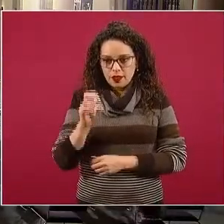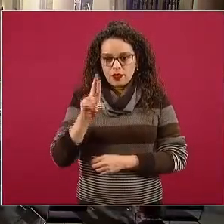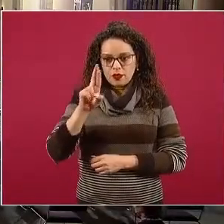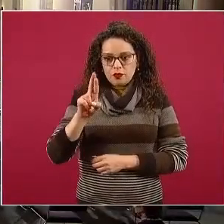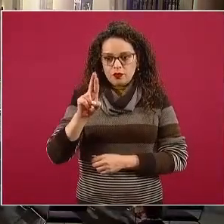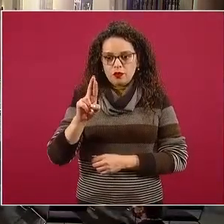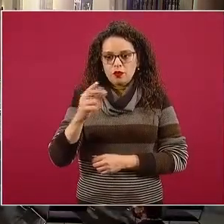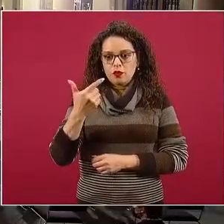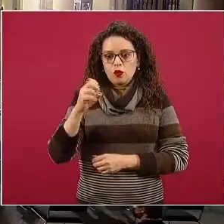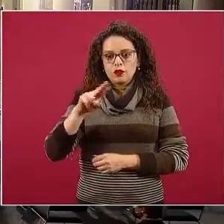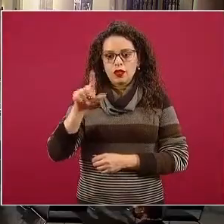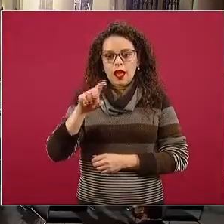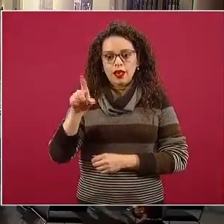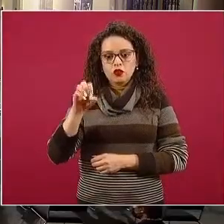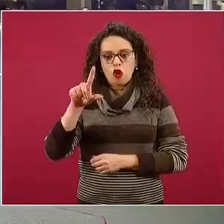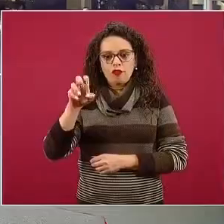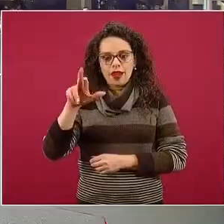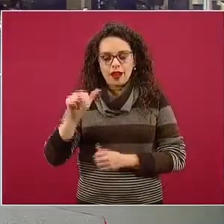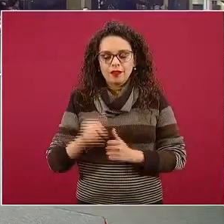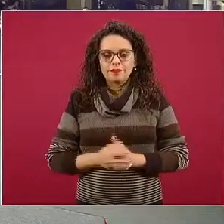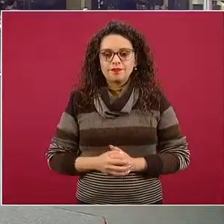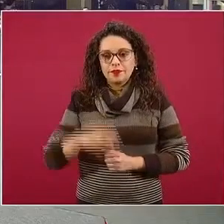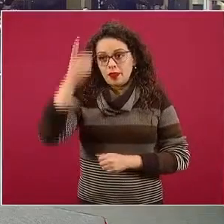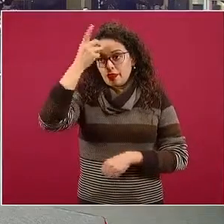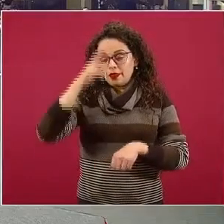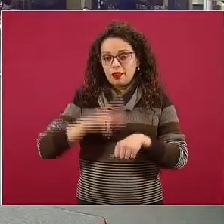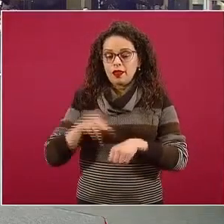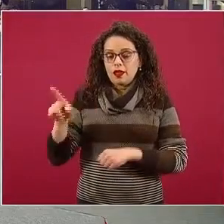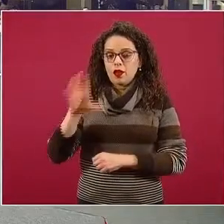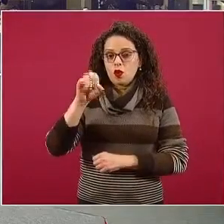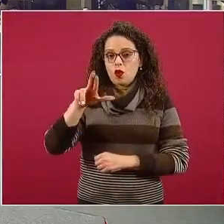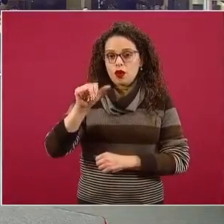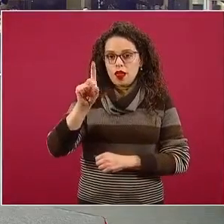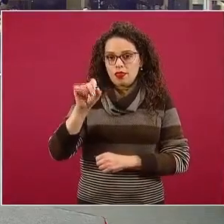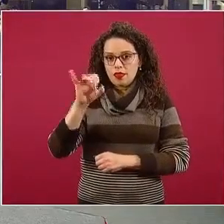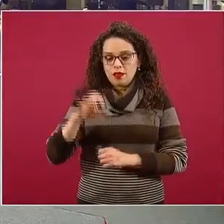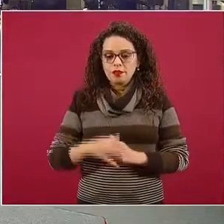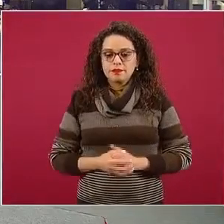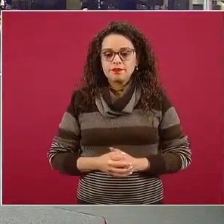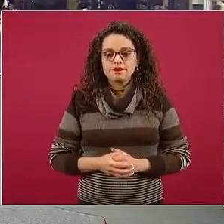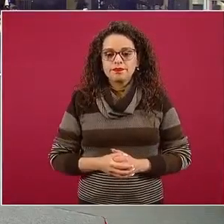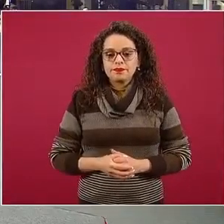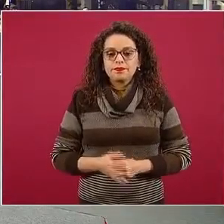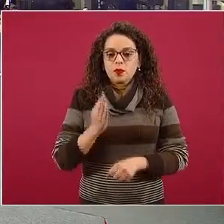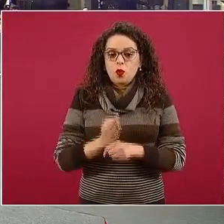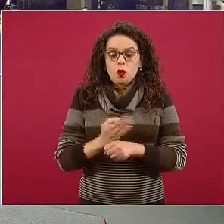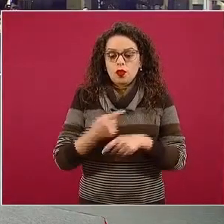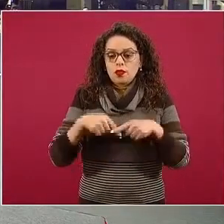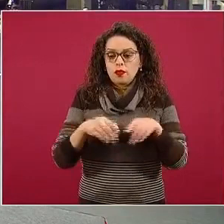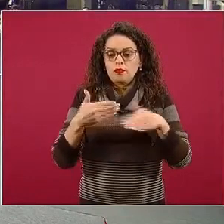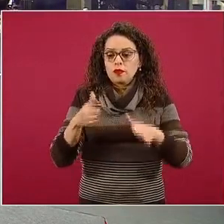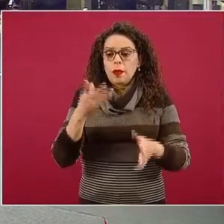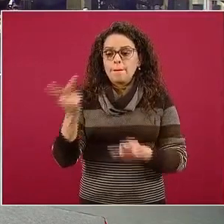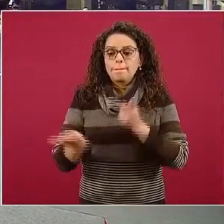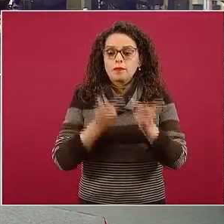Olvera, director de CONADIC. Quisiera, antes de pasar a preguntas